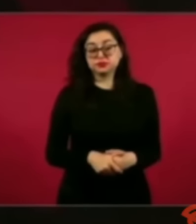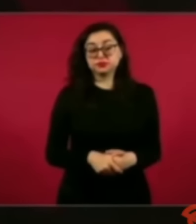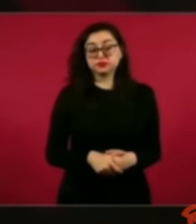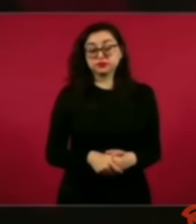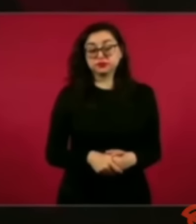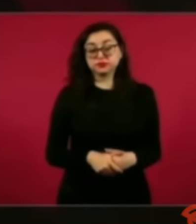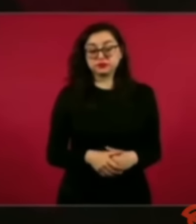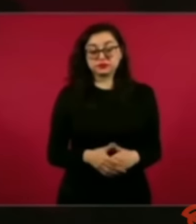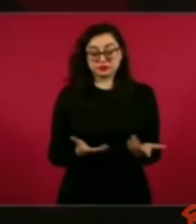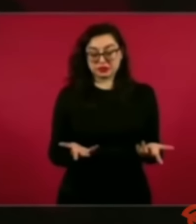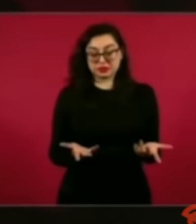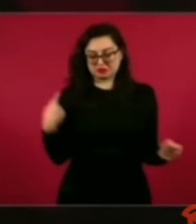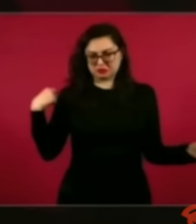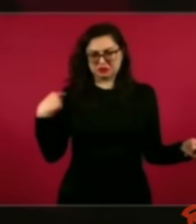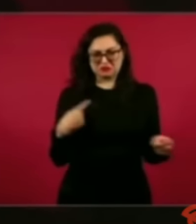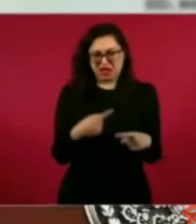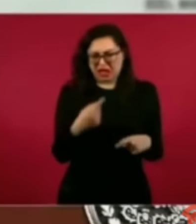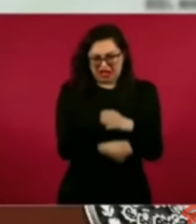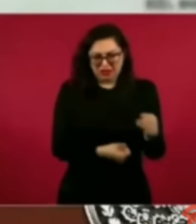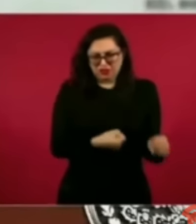a la fecha